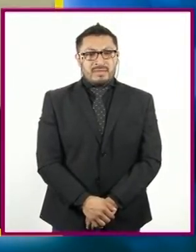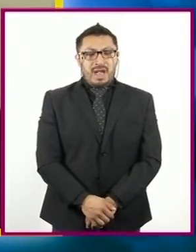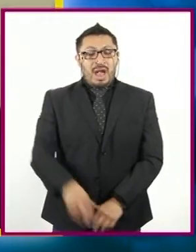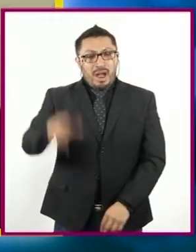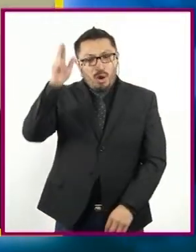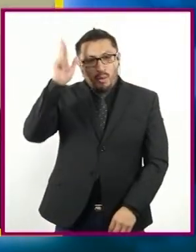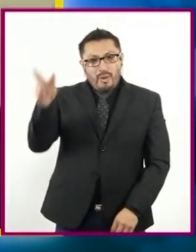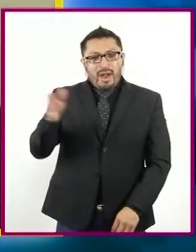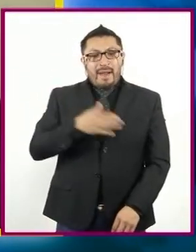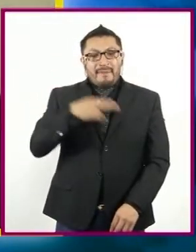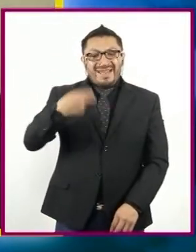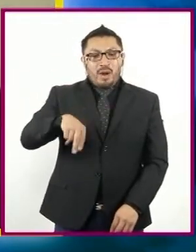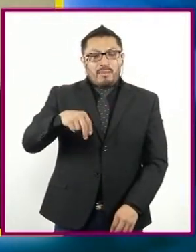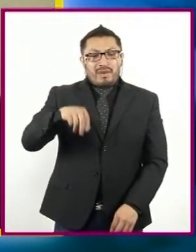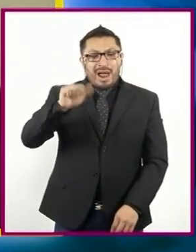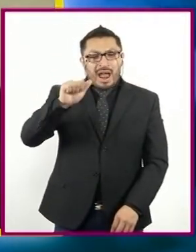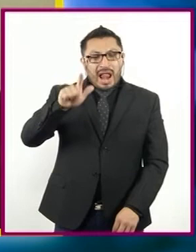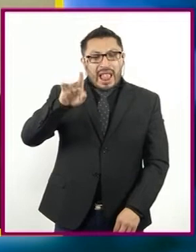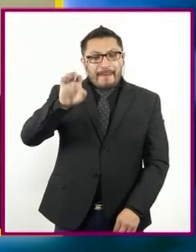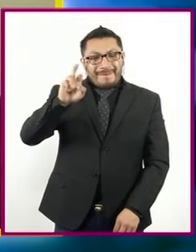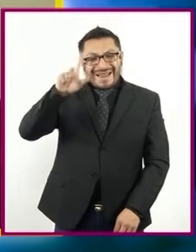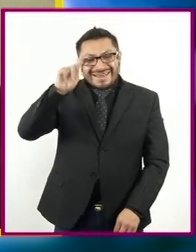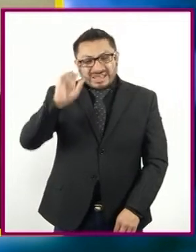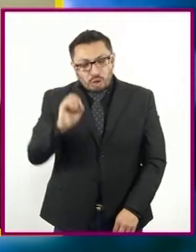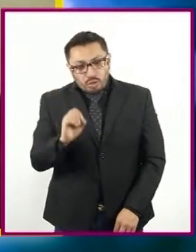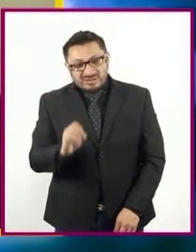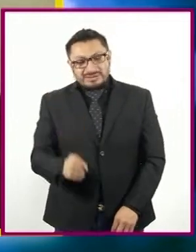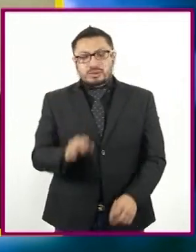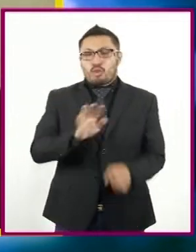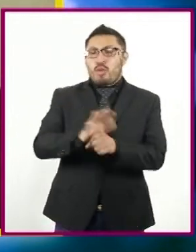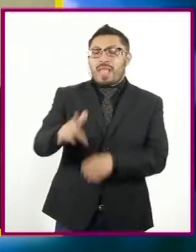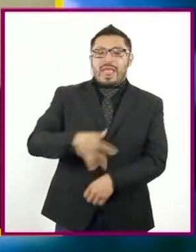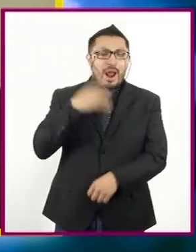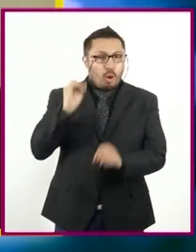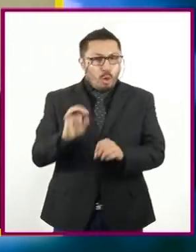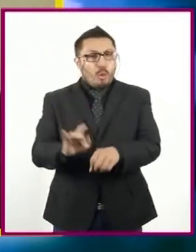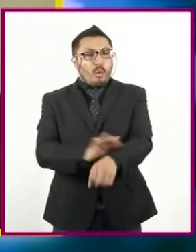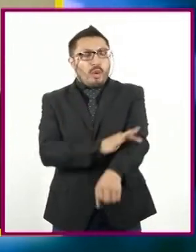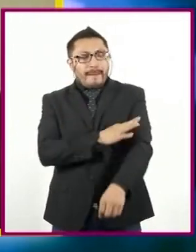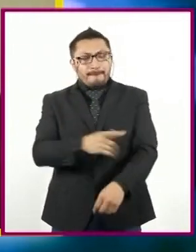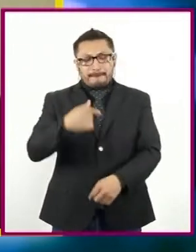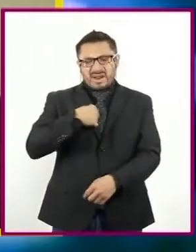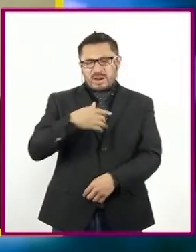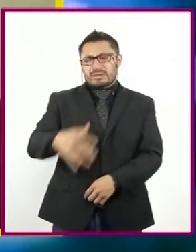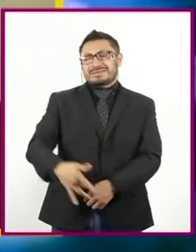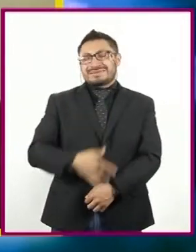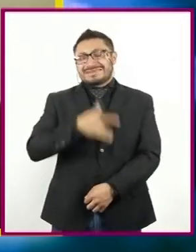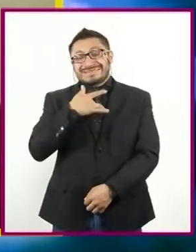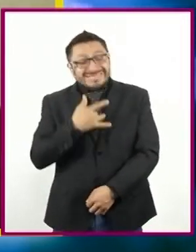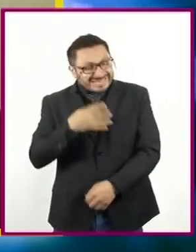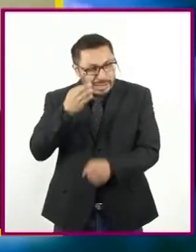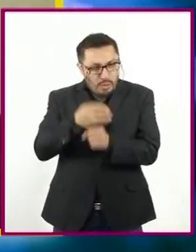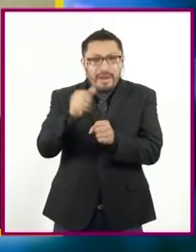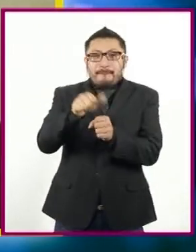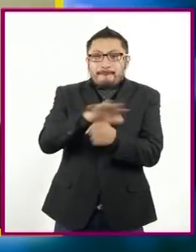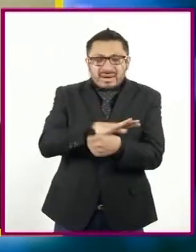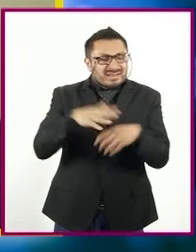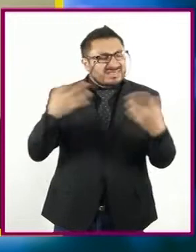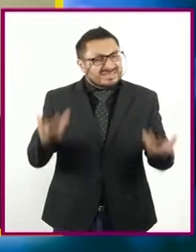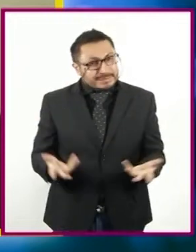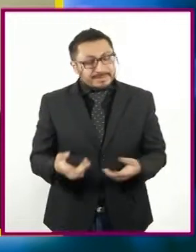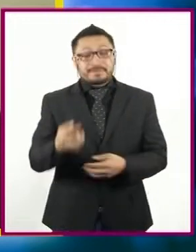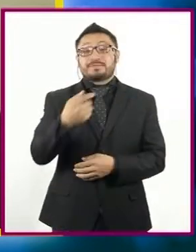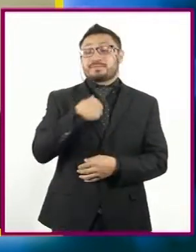Hola, mi nombre es José Alberto Montes Ortiz. ¿Qué sentimientos o emociones he experimentado en esta cuarentena? Durante